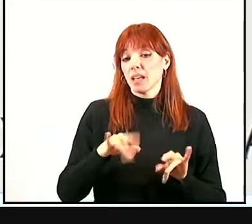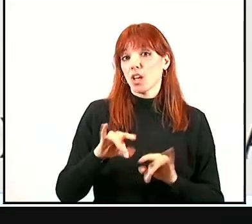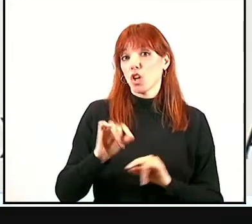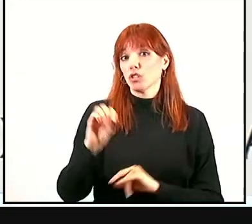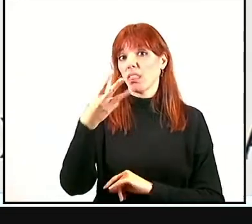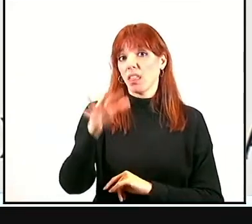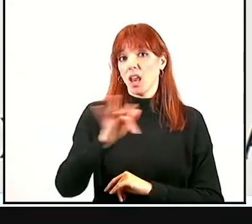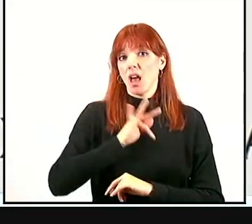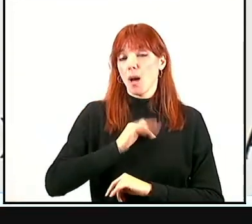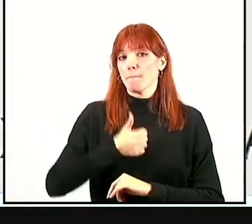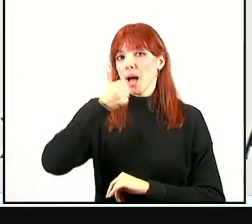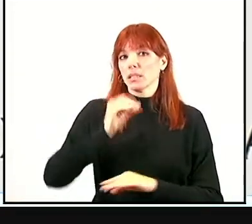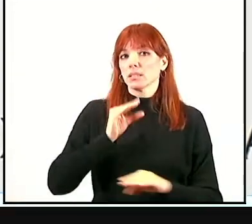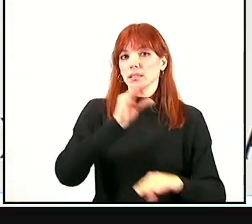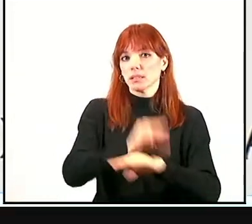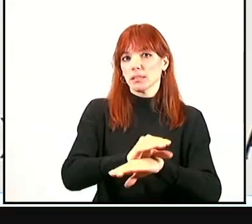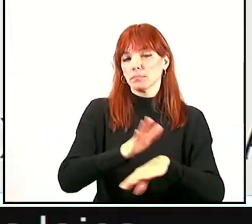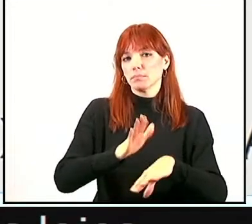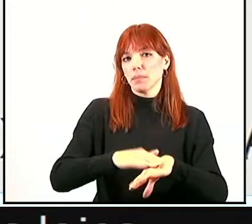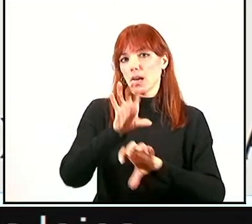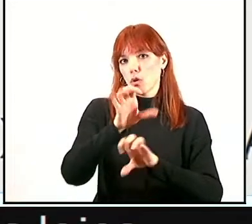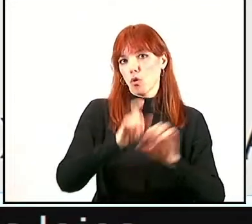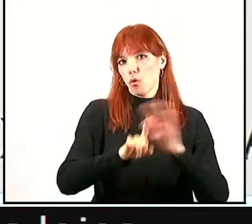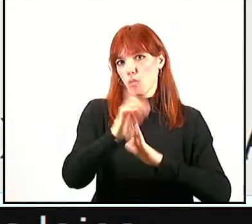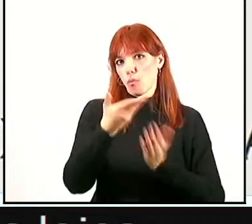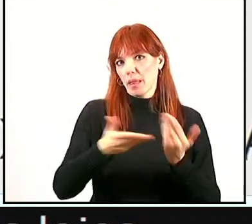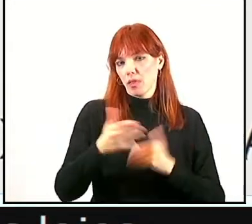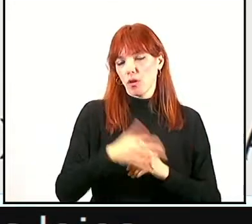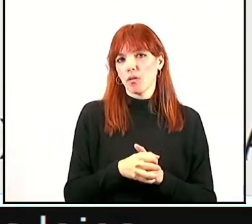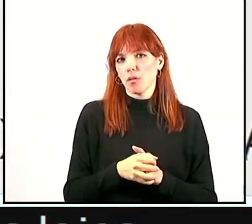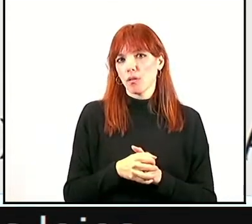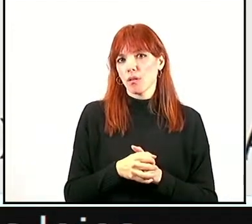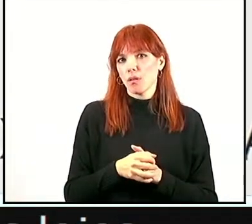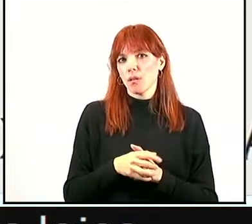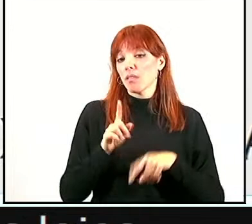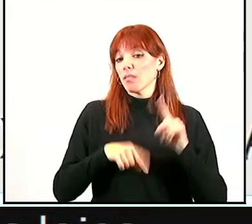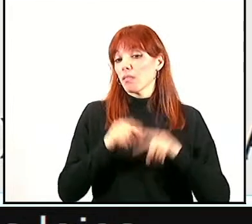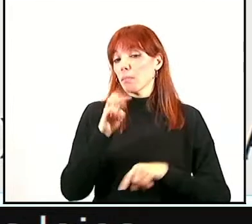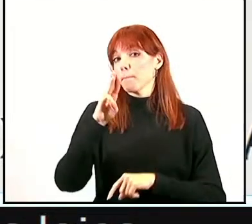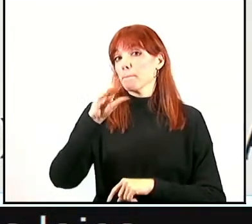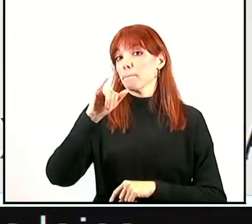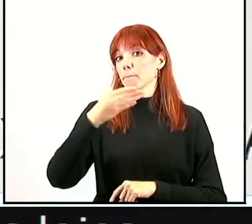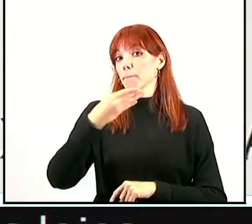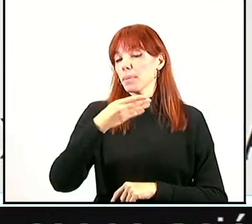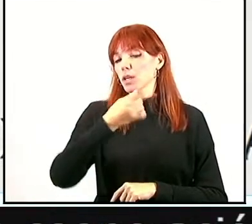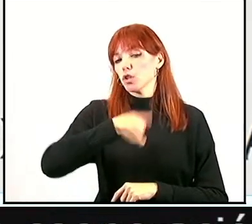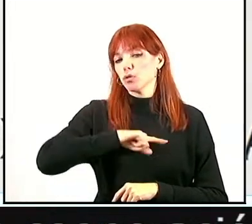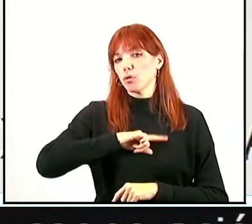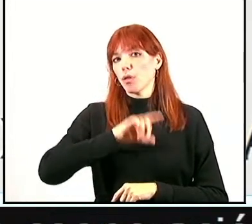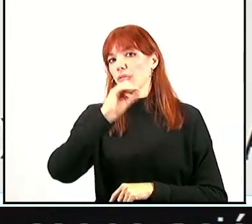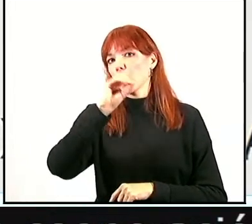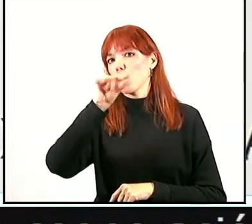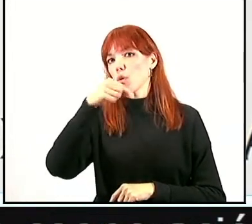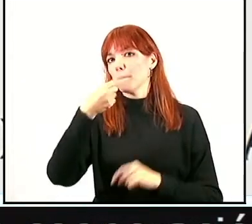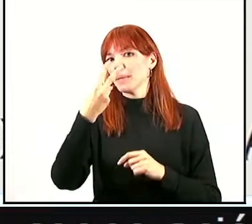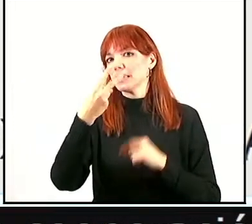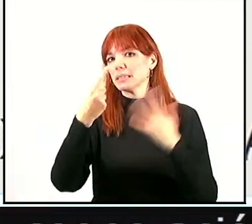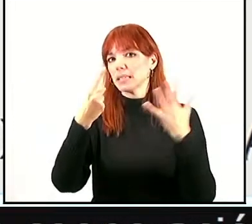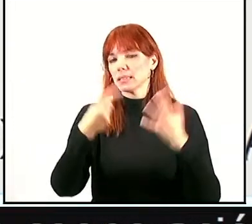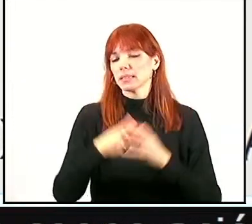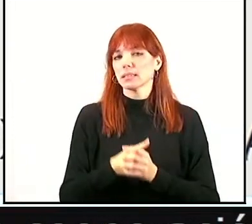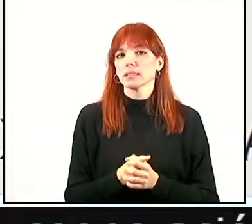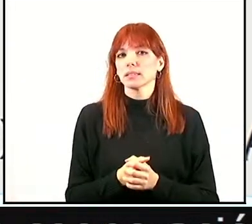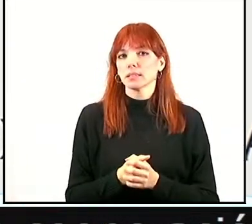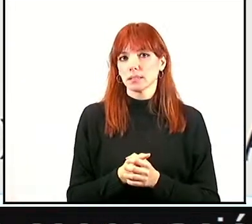invierte en cooperación del país. Actualmente, respecto del PIB de Extremadura, estamos en el 0,26 y